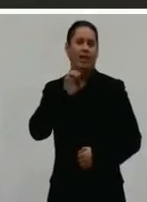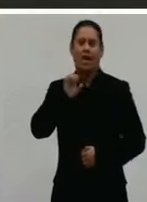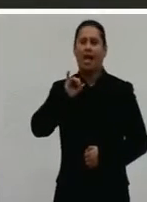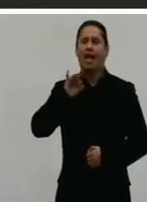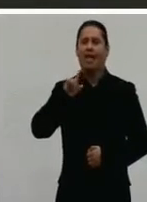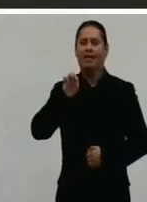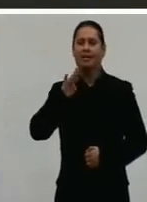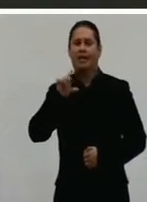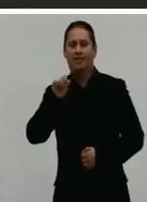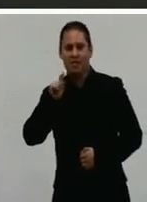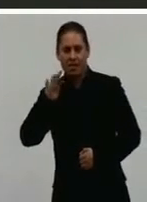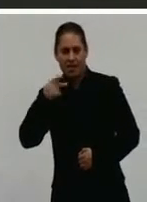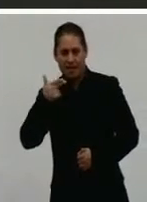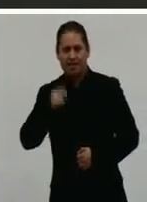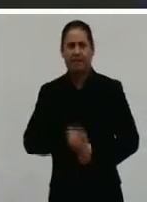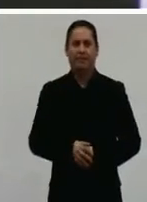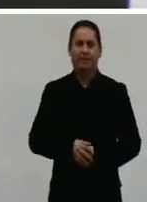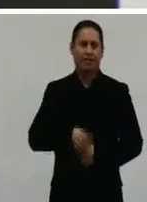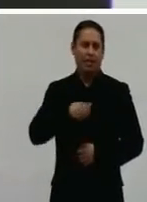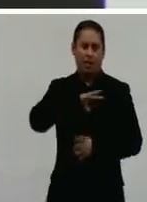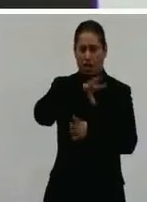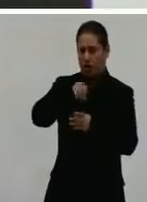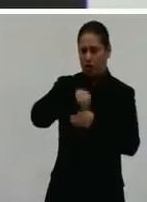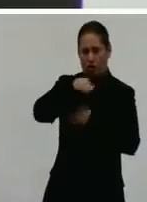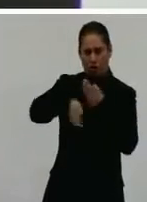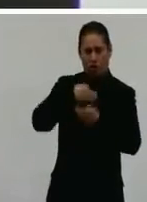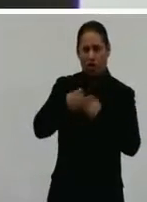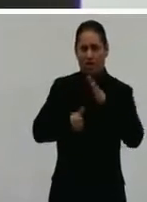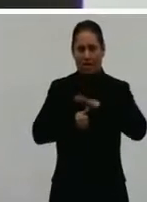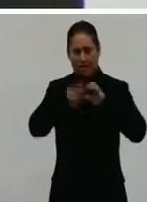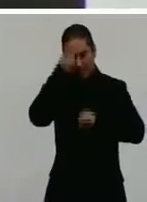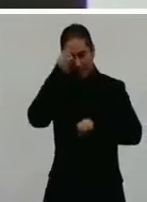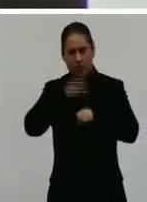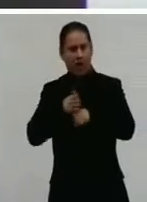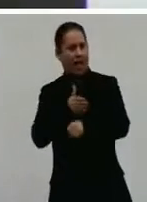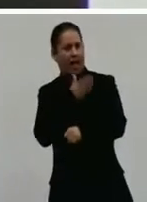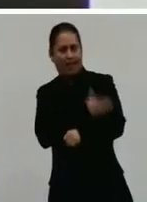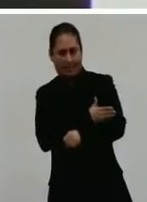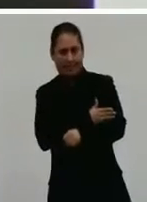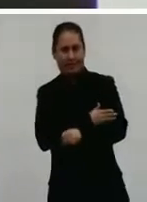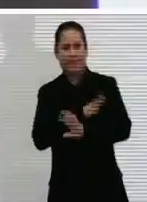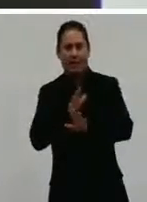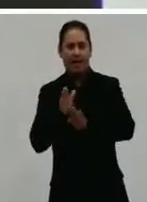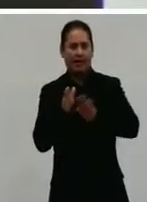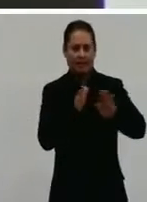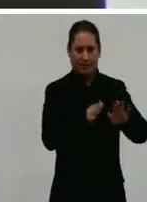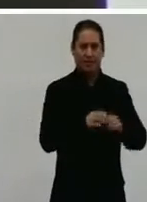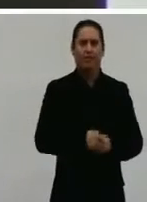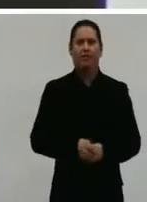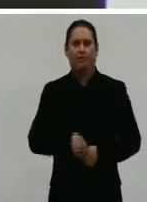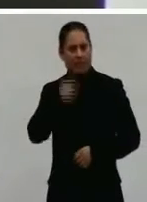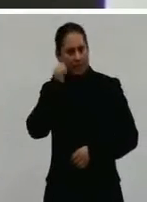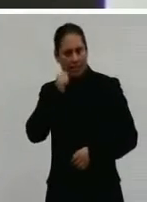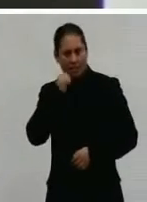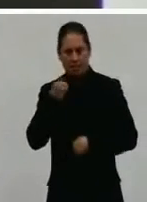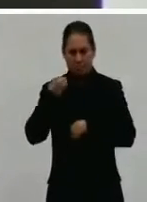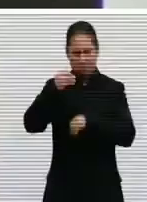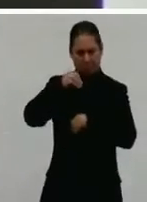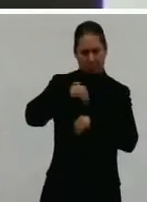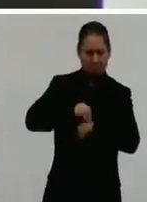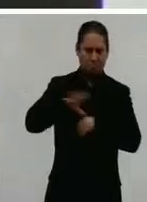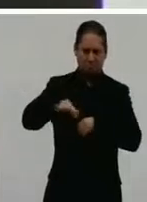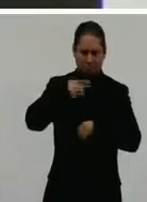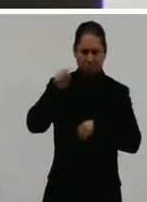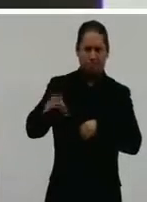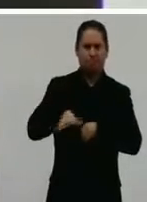ya los compañeros diputados que le acompañaron en la mesa saliente yo estoy seguro que pusieron el mejor de sus esfuerzos